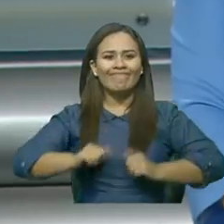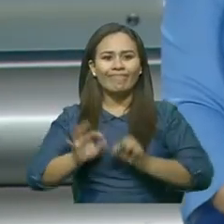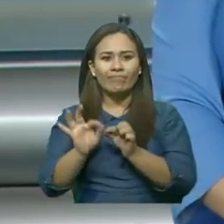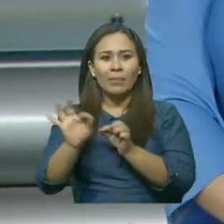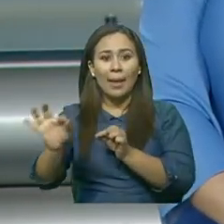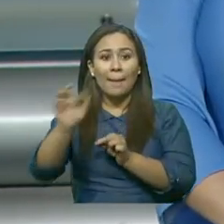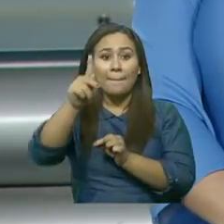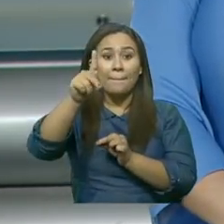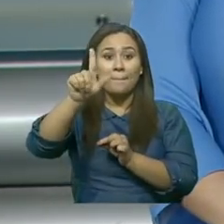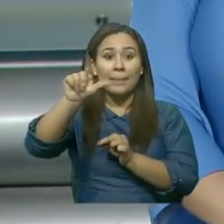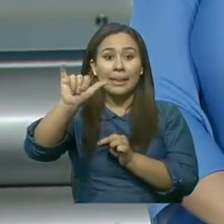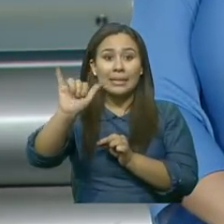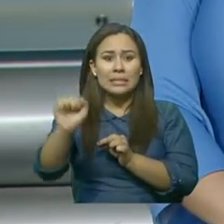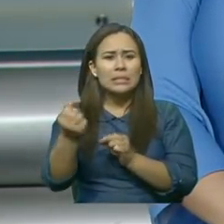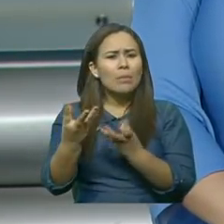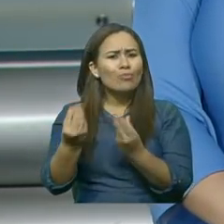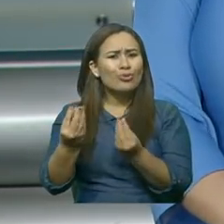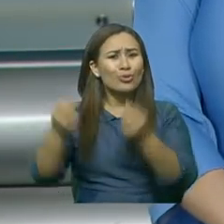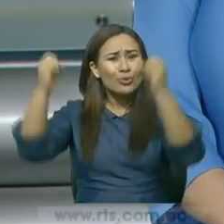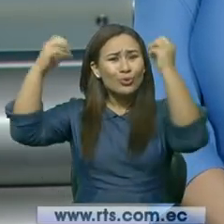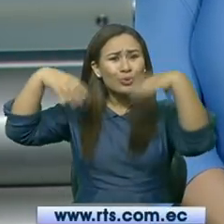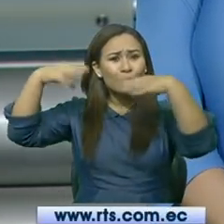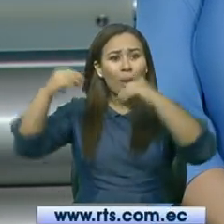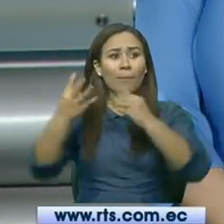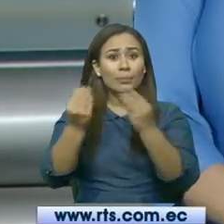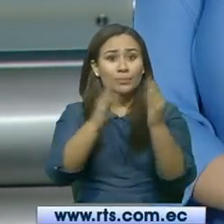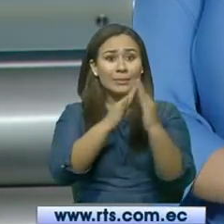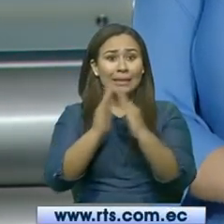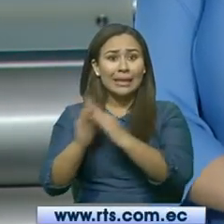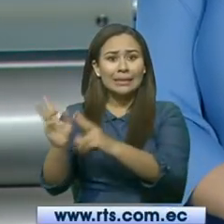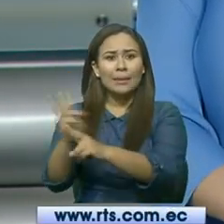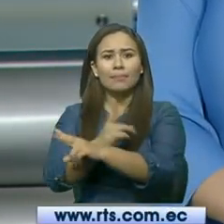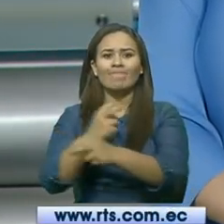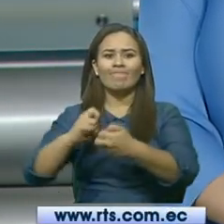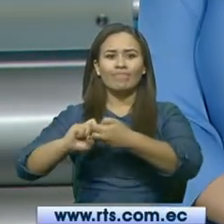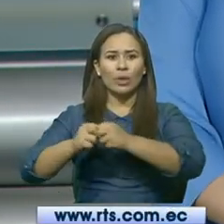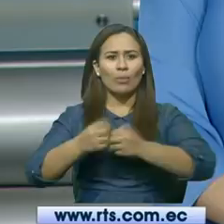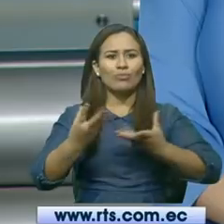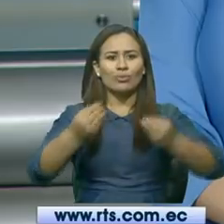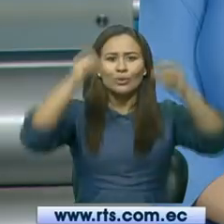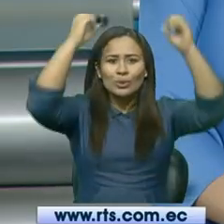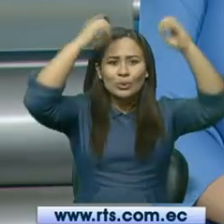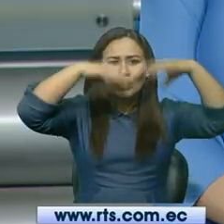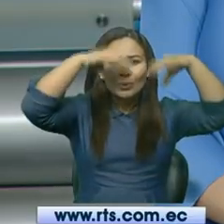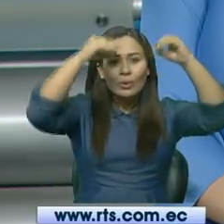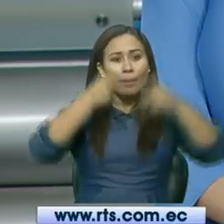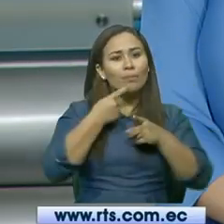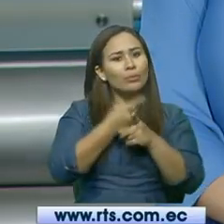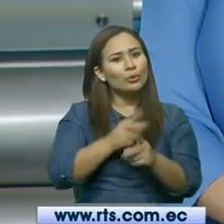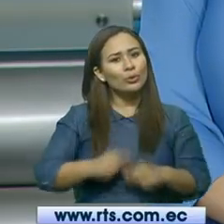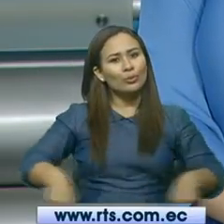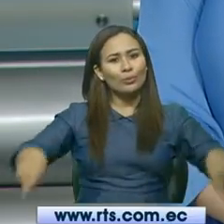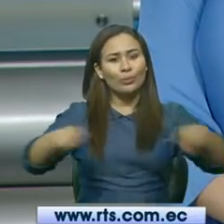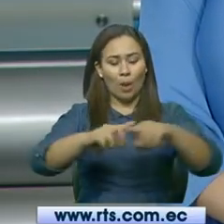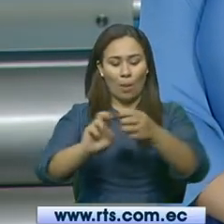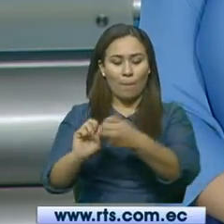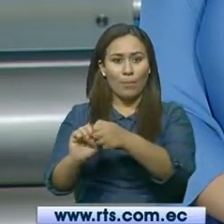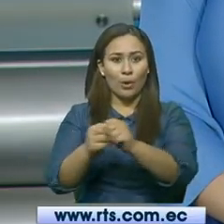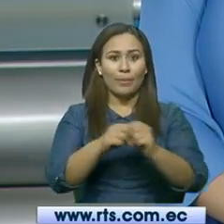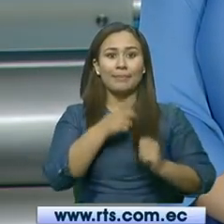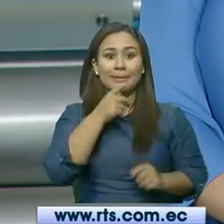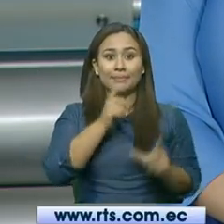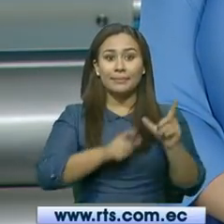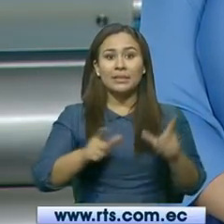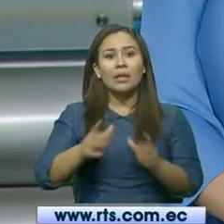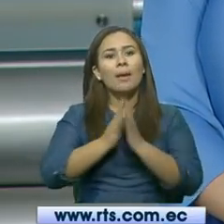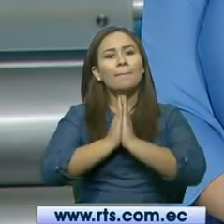tras las últimas lluvias varias viviendas resultaron afectadas por las inundaciones que se han registrado y el lugar los afectados